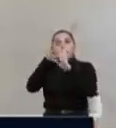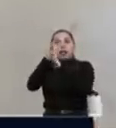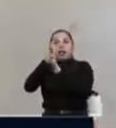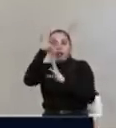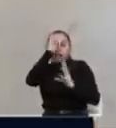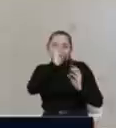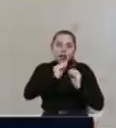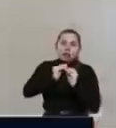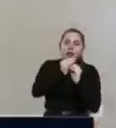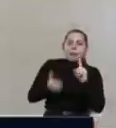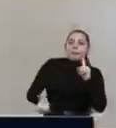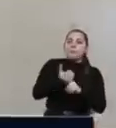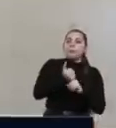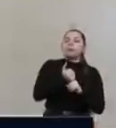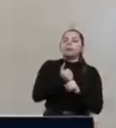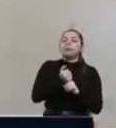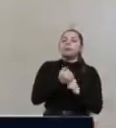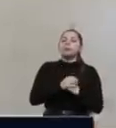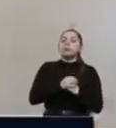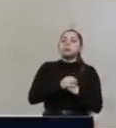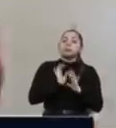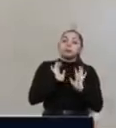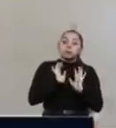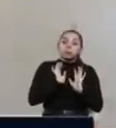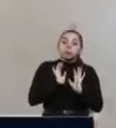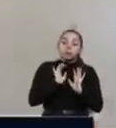Pero decía, si se